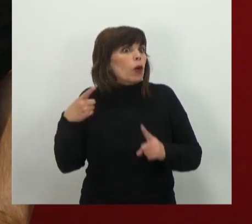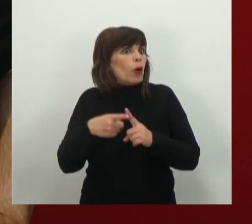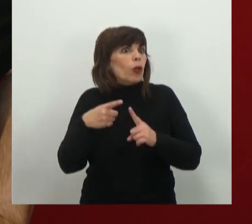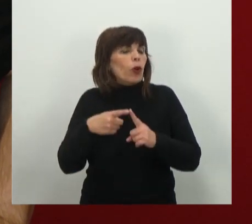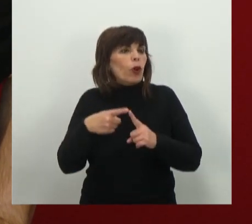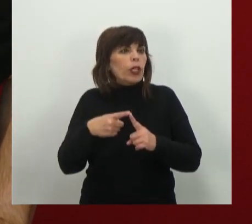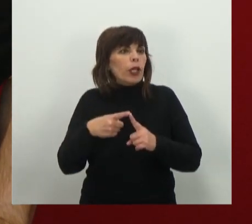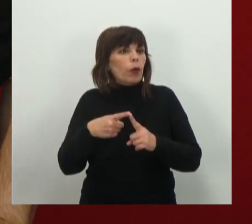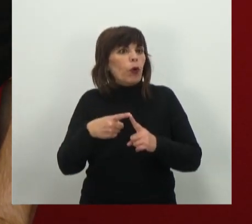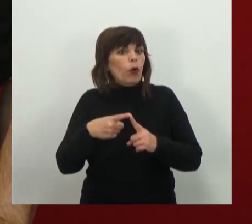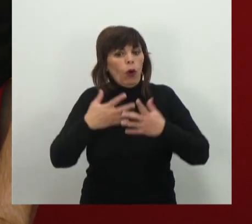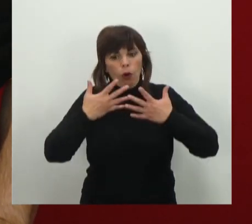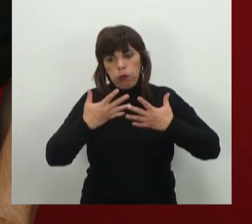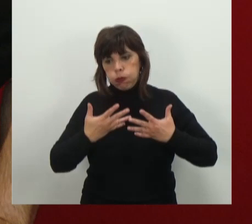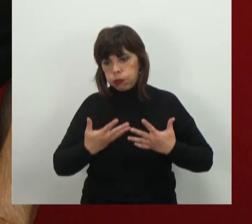desagobio.